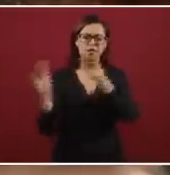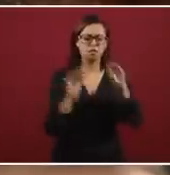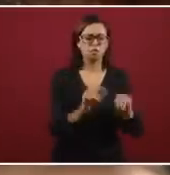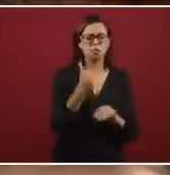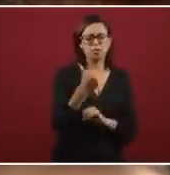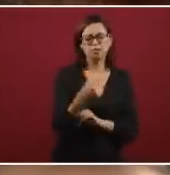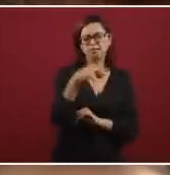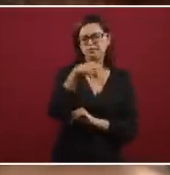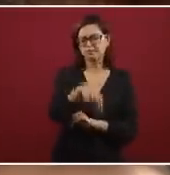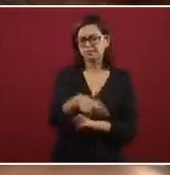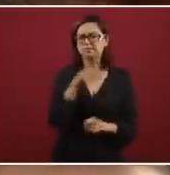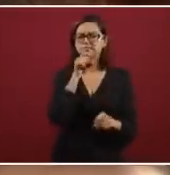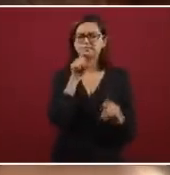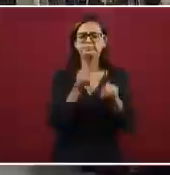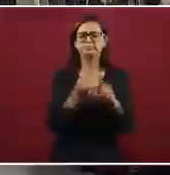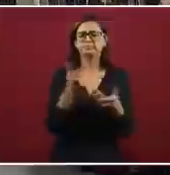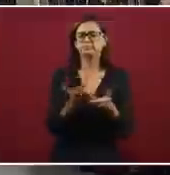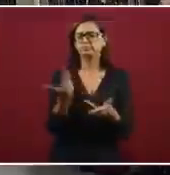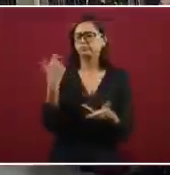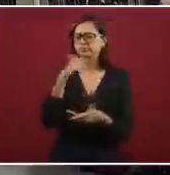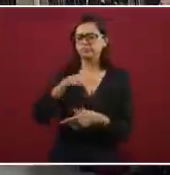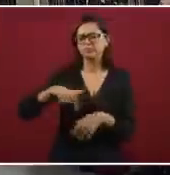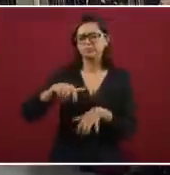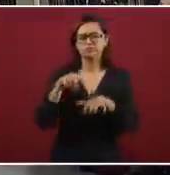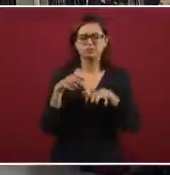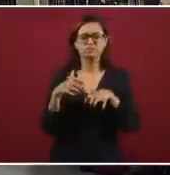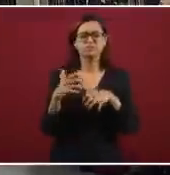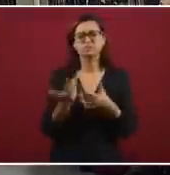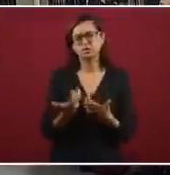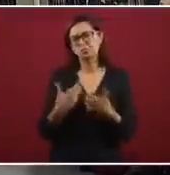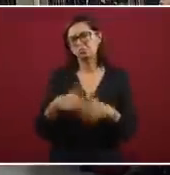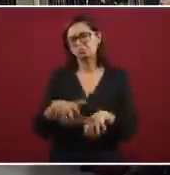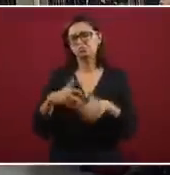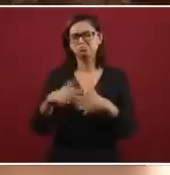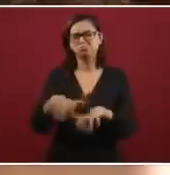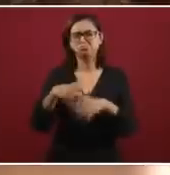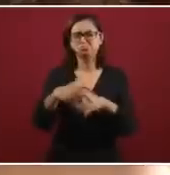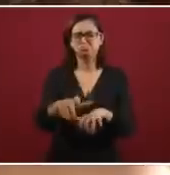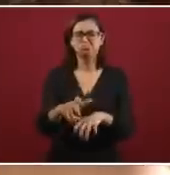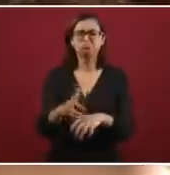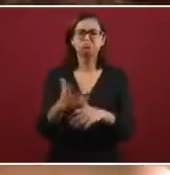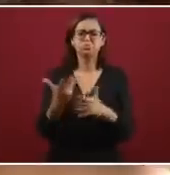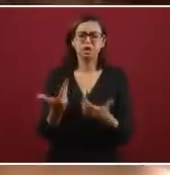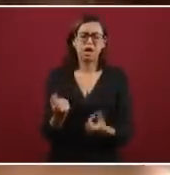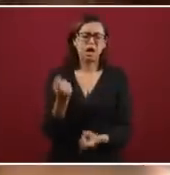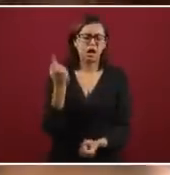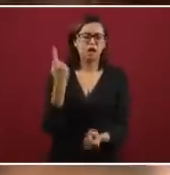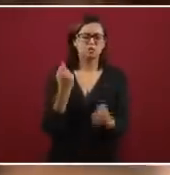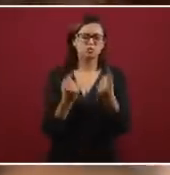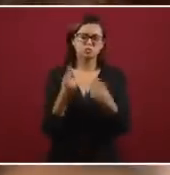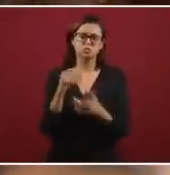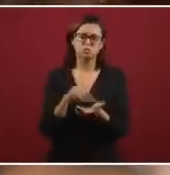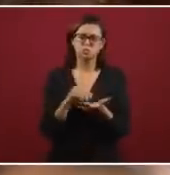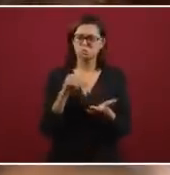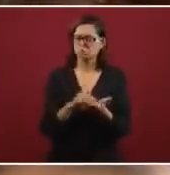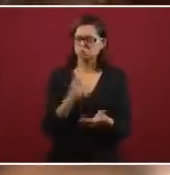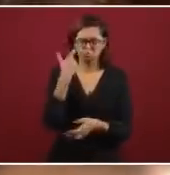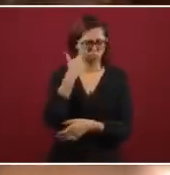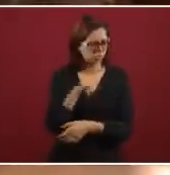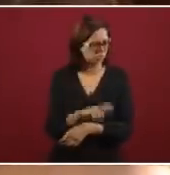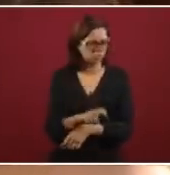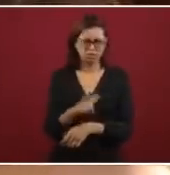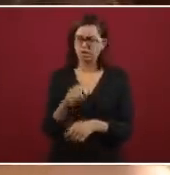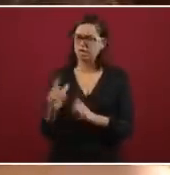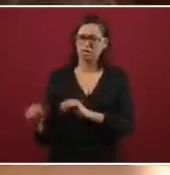también vimos hace unos días que realizaron una serie de manifestaciones. Todavía hay quien se resiste a formar parte